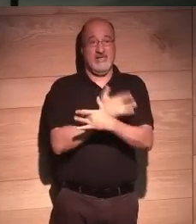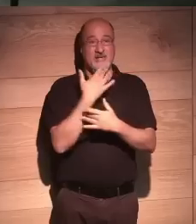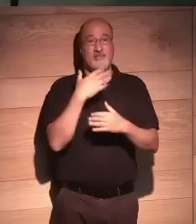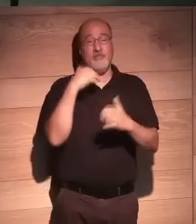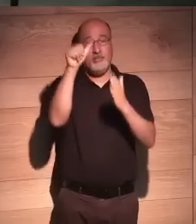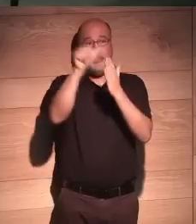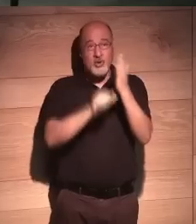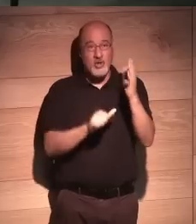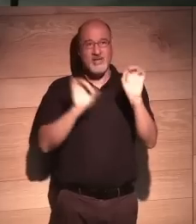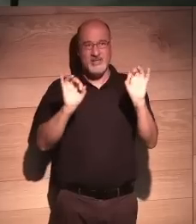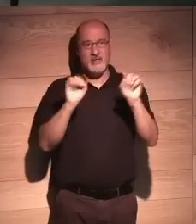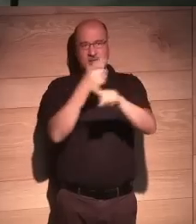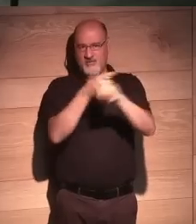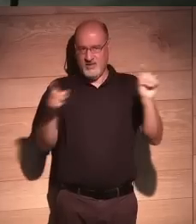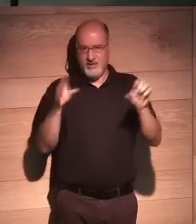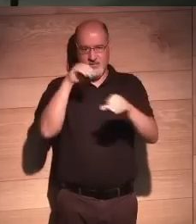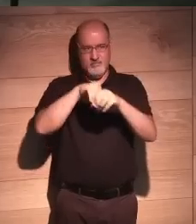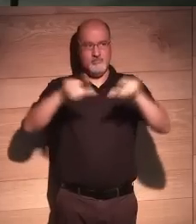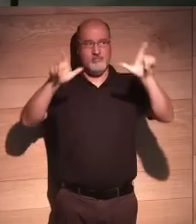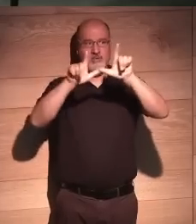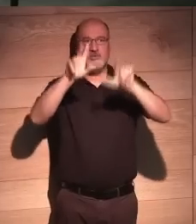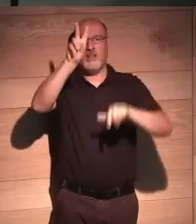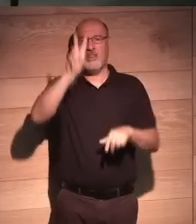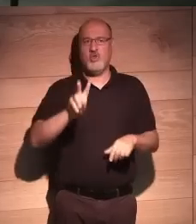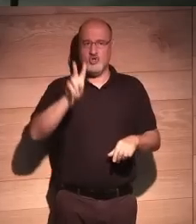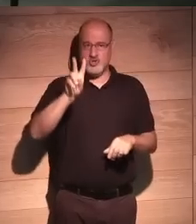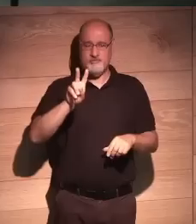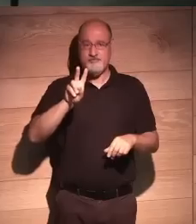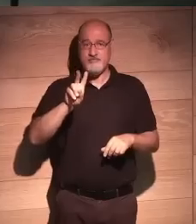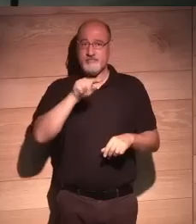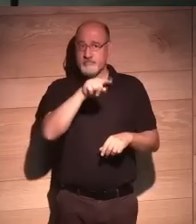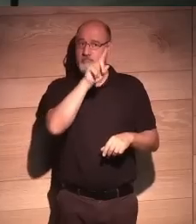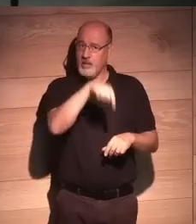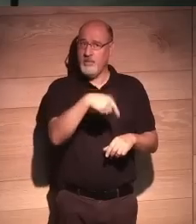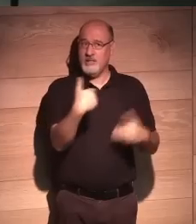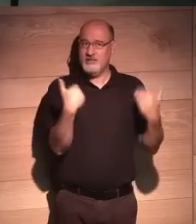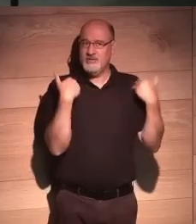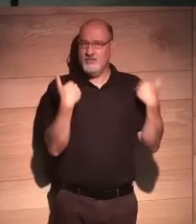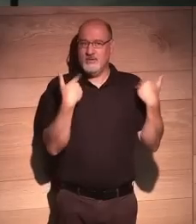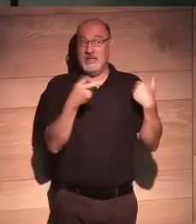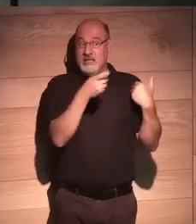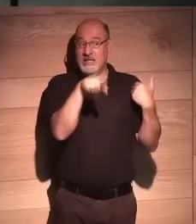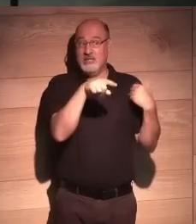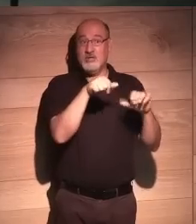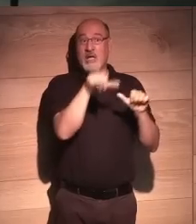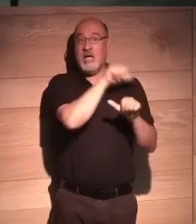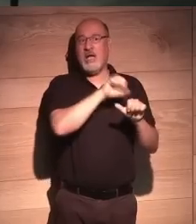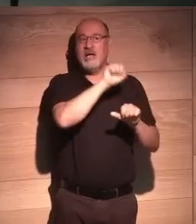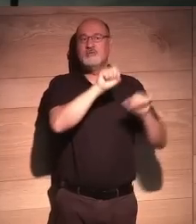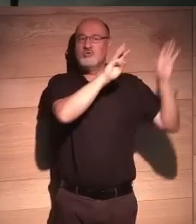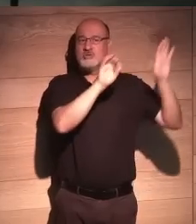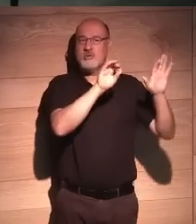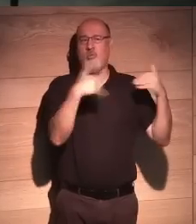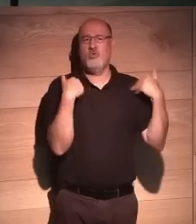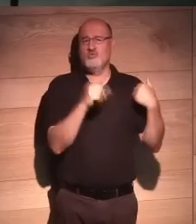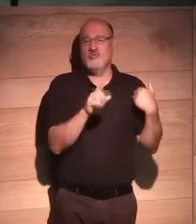que hablamos es un programa distinto en la 2, pero sí que es verdad que tú también sufres una cosa que ellos no sufrían, que es esa